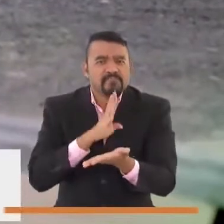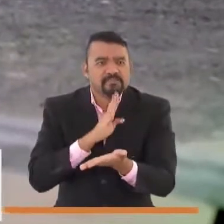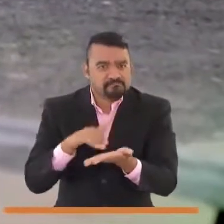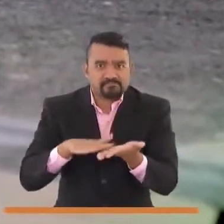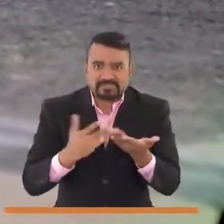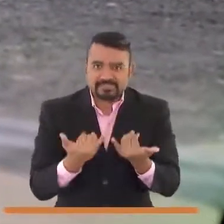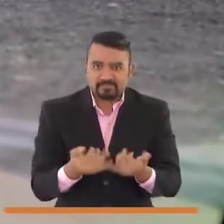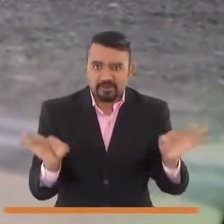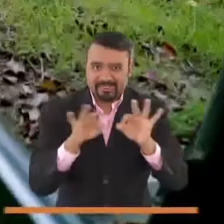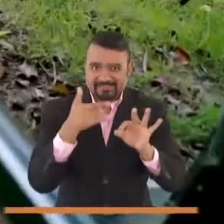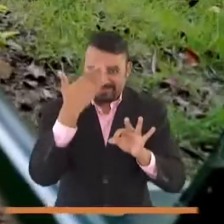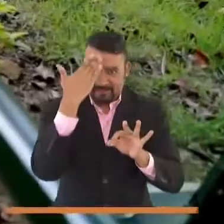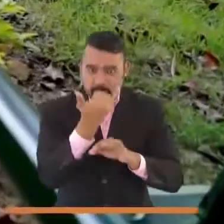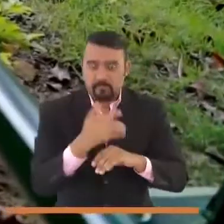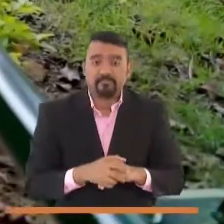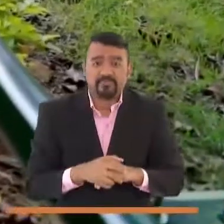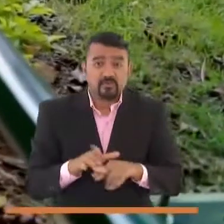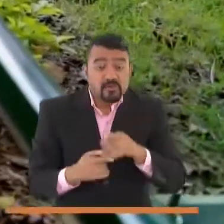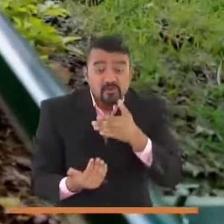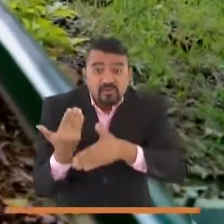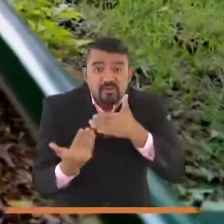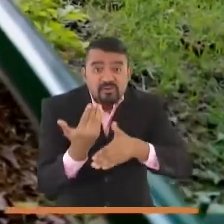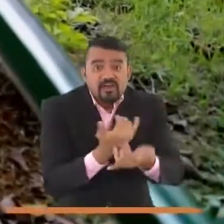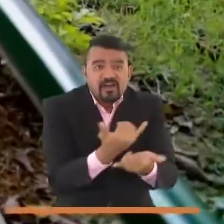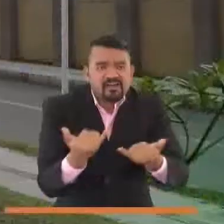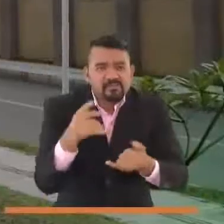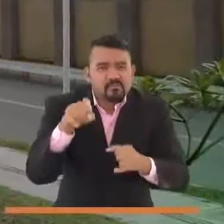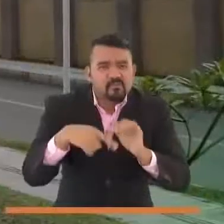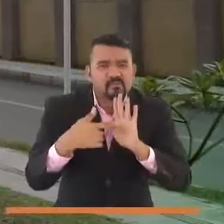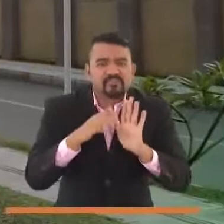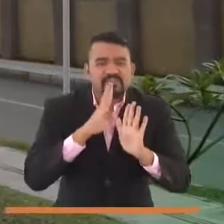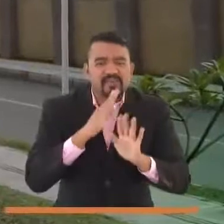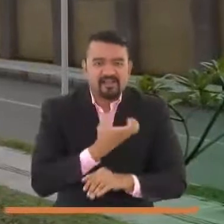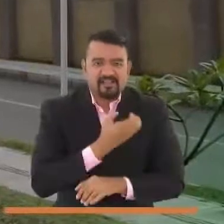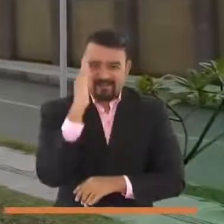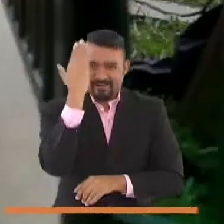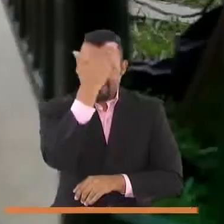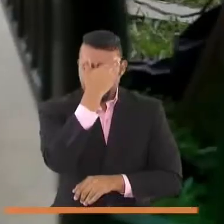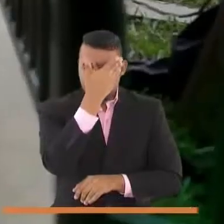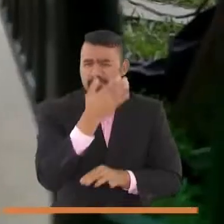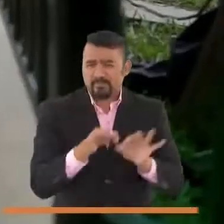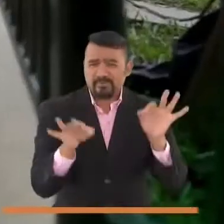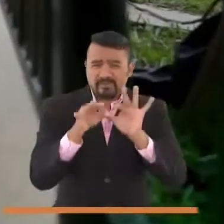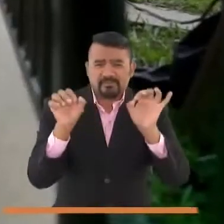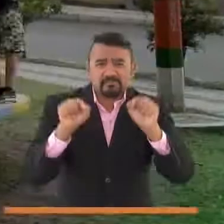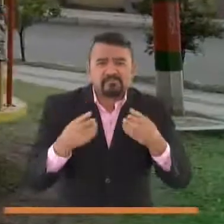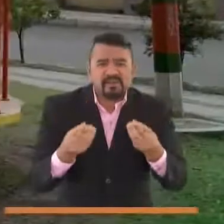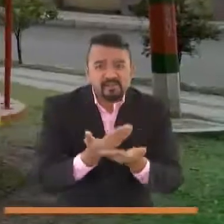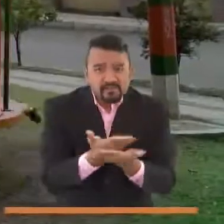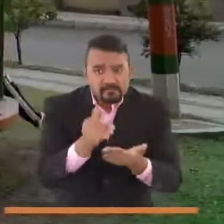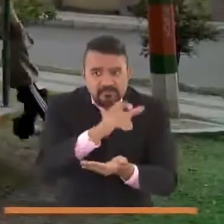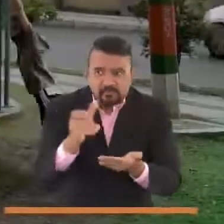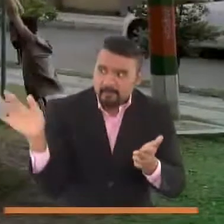muy residencial y transitado. Estos nuevos espacios se suman a la visión del mandatario de construir una ciudad equitativa y sostenible para